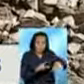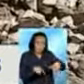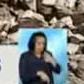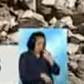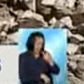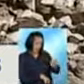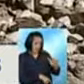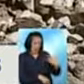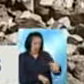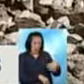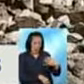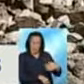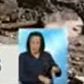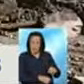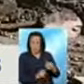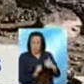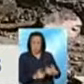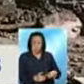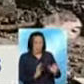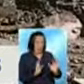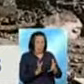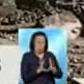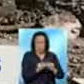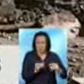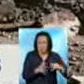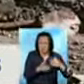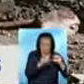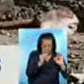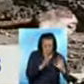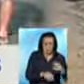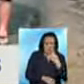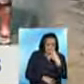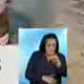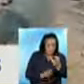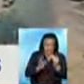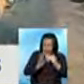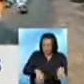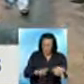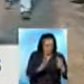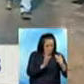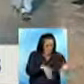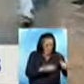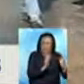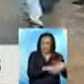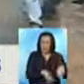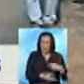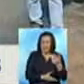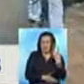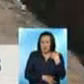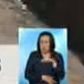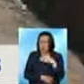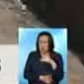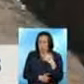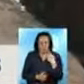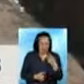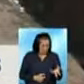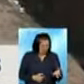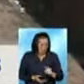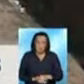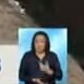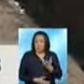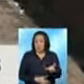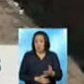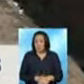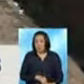este desastre y cómo Barba Blanca ha desaparecido. Miren las casas totalmente enterradas a la mano